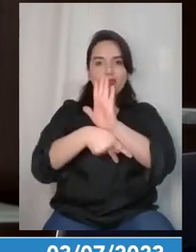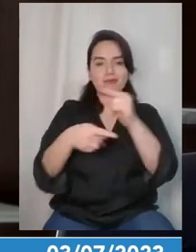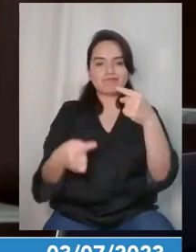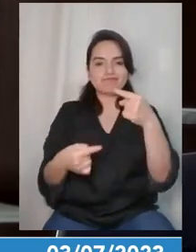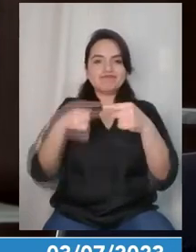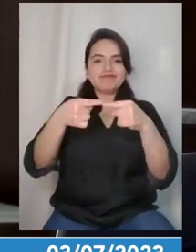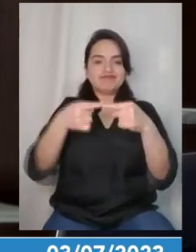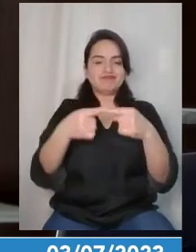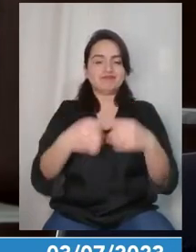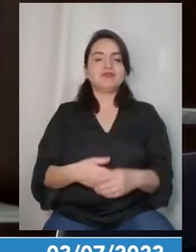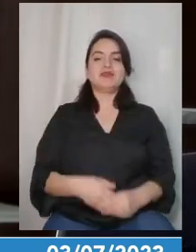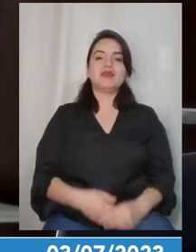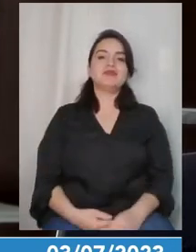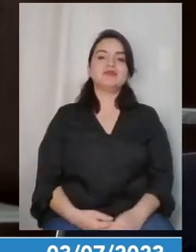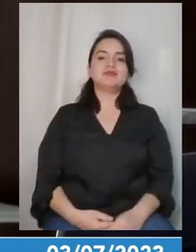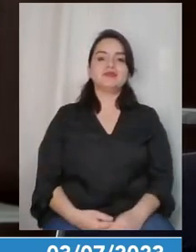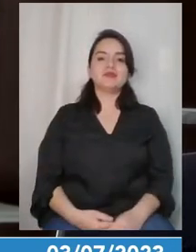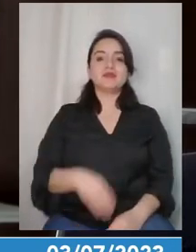motivo de bioética.